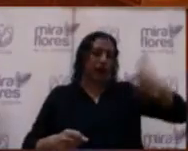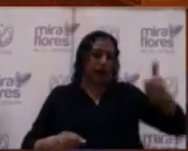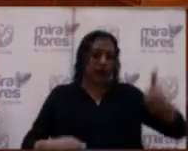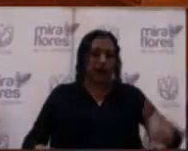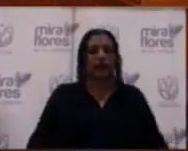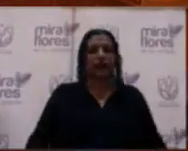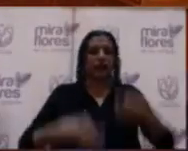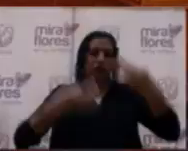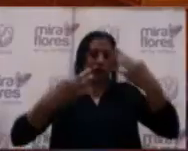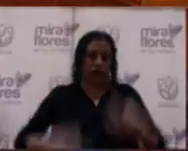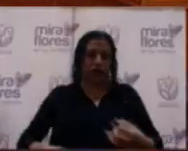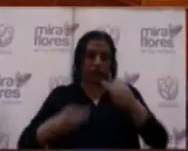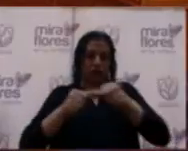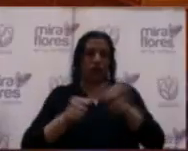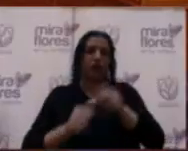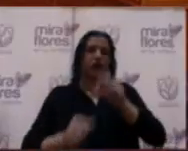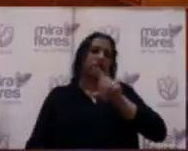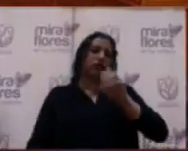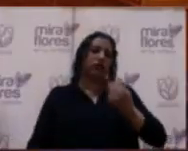y Finanzas número